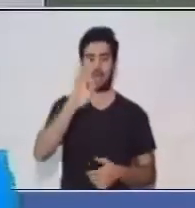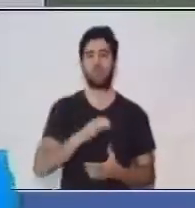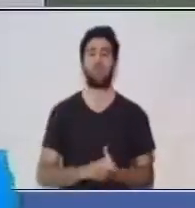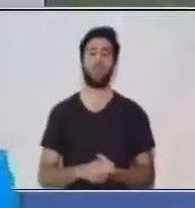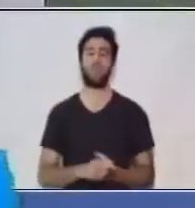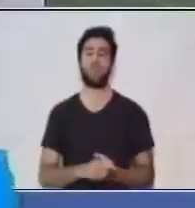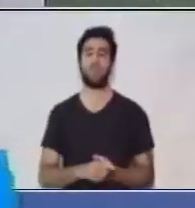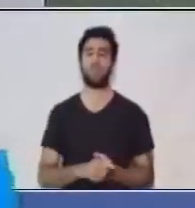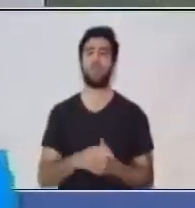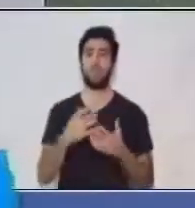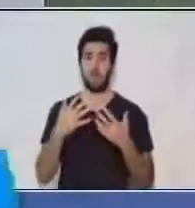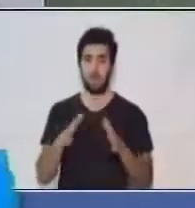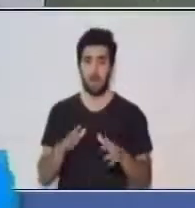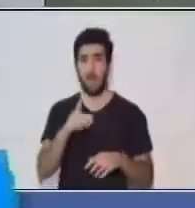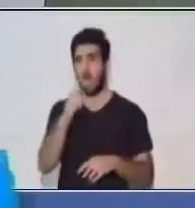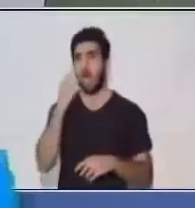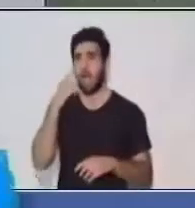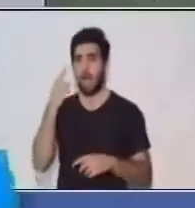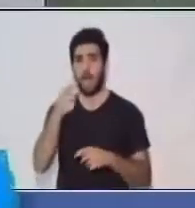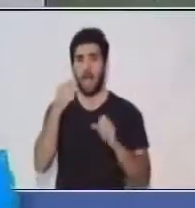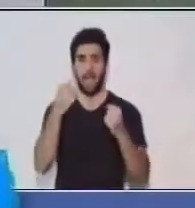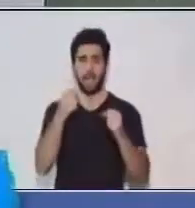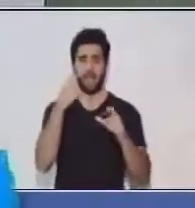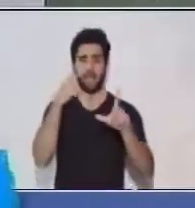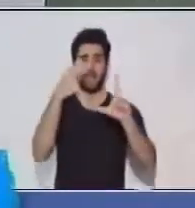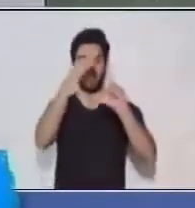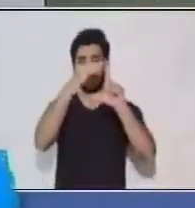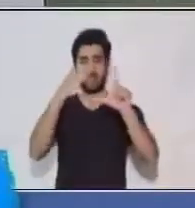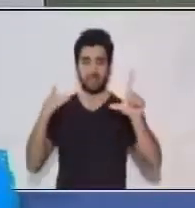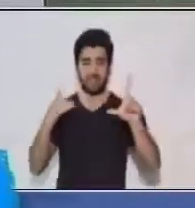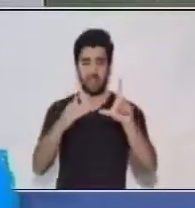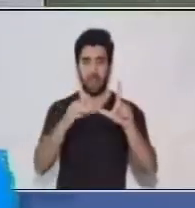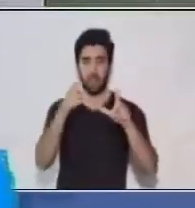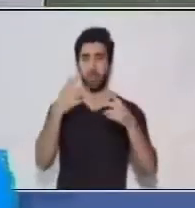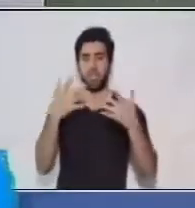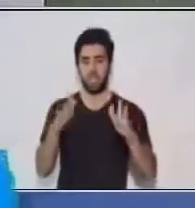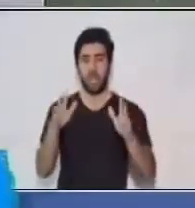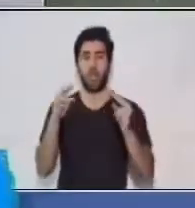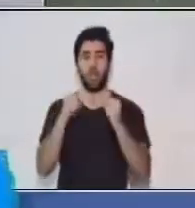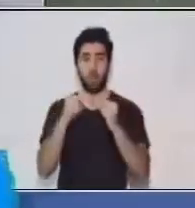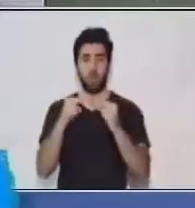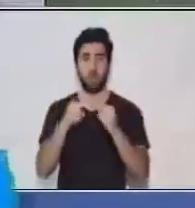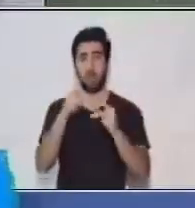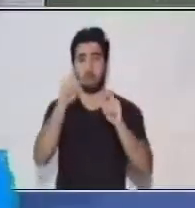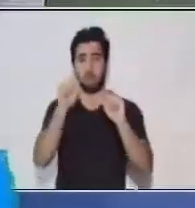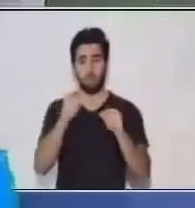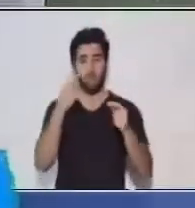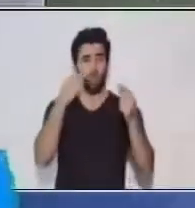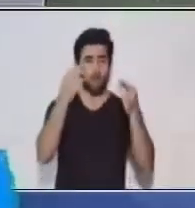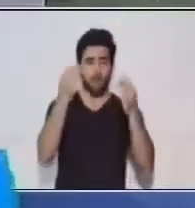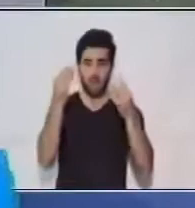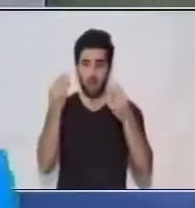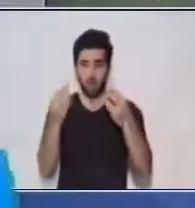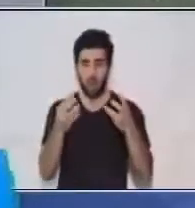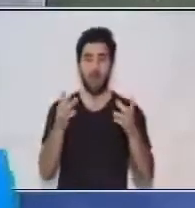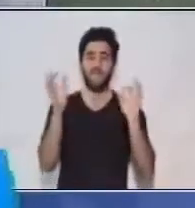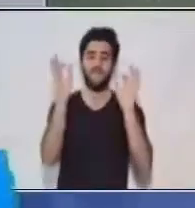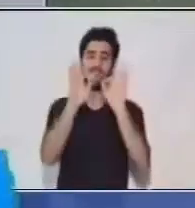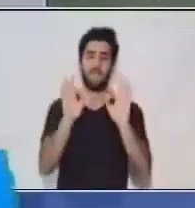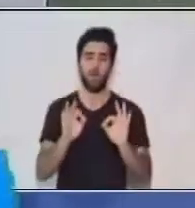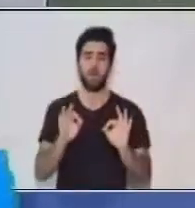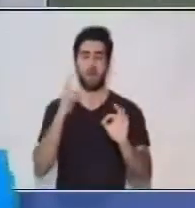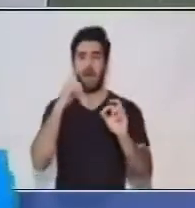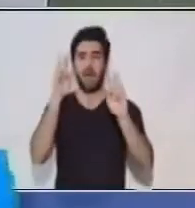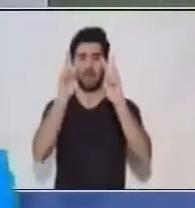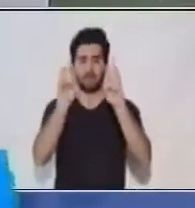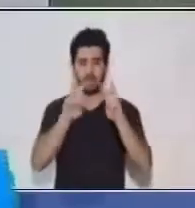como estamos trabajando triángulos y nosotros ya conocemos lo que es trigonometría, también podemos calcularlo de manera analítica. Como es un